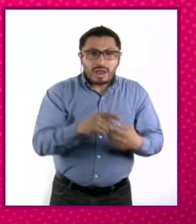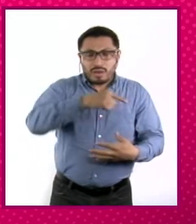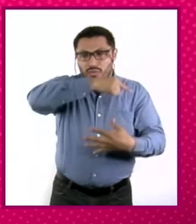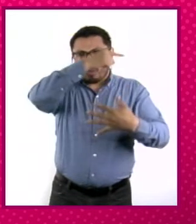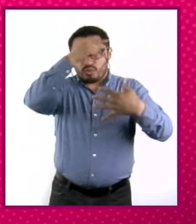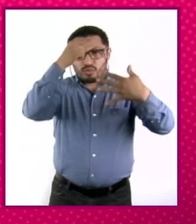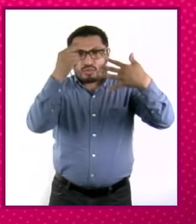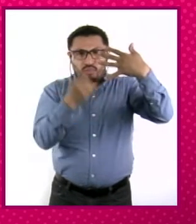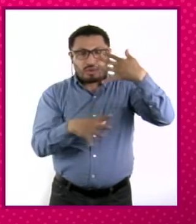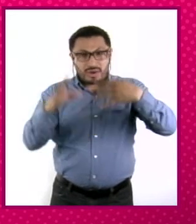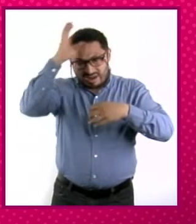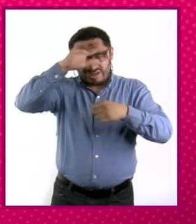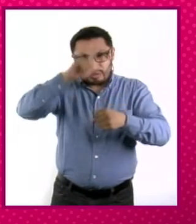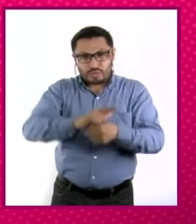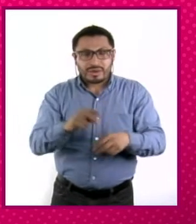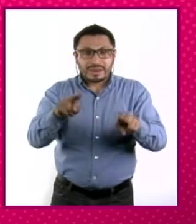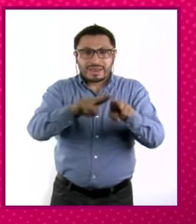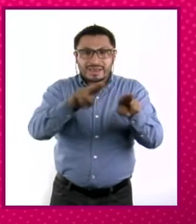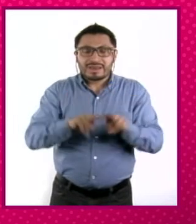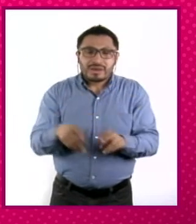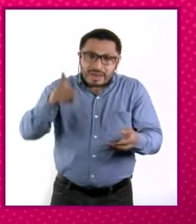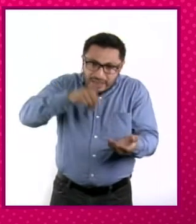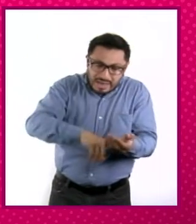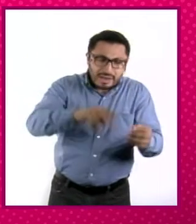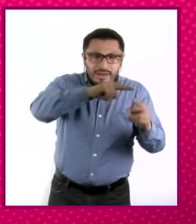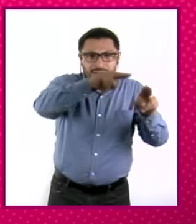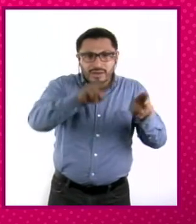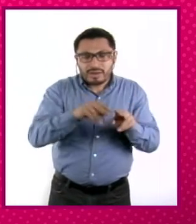que ver qué hicieron los indígenas. Hicieron mucho.